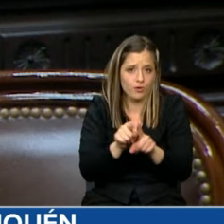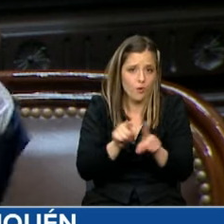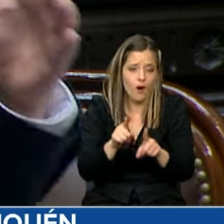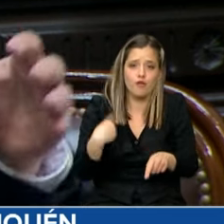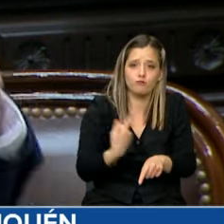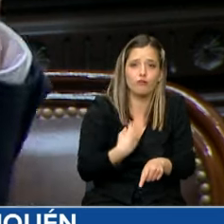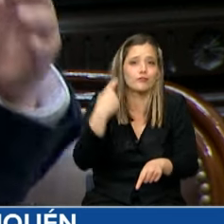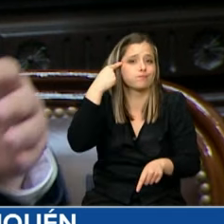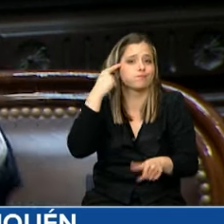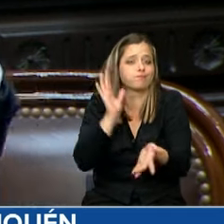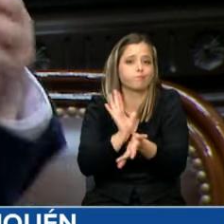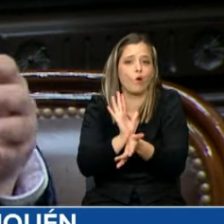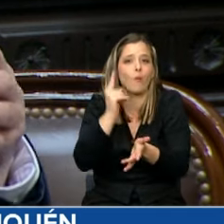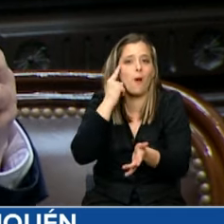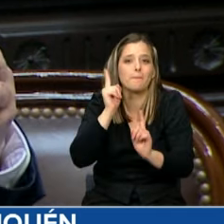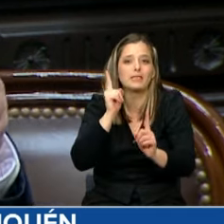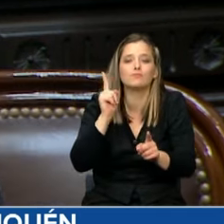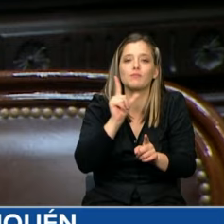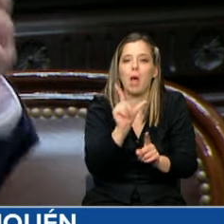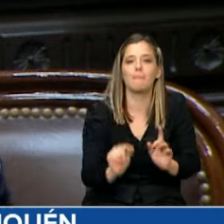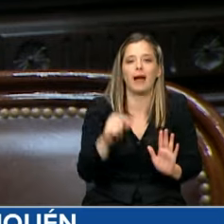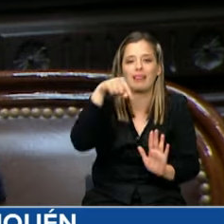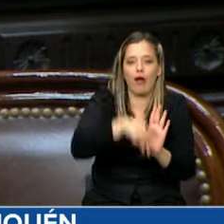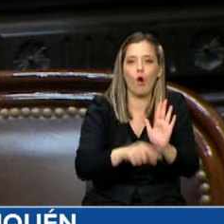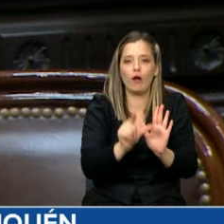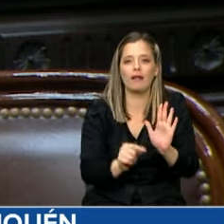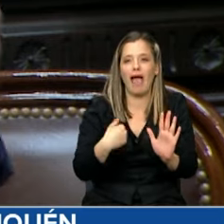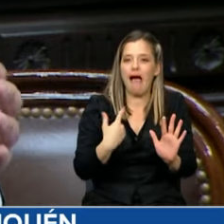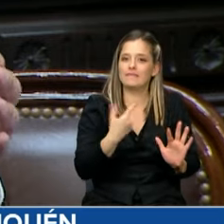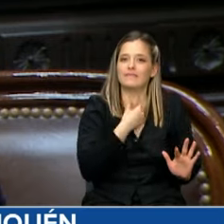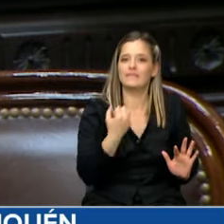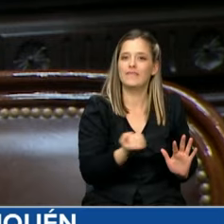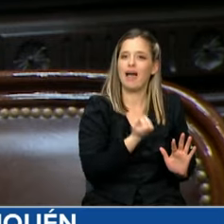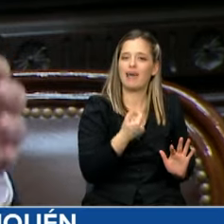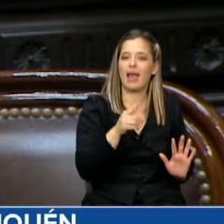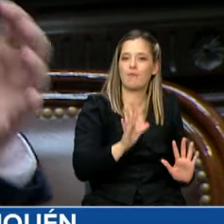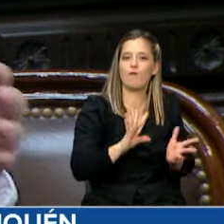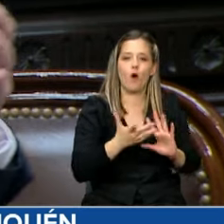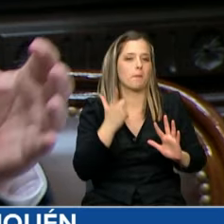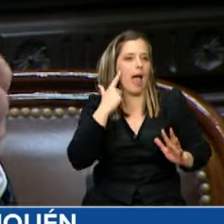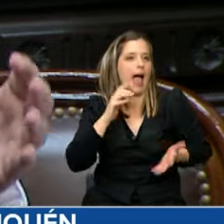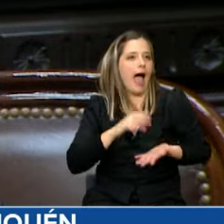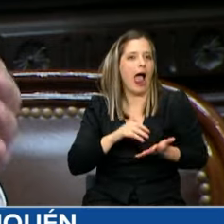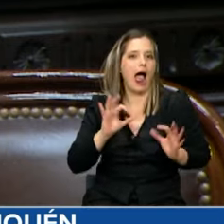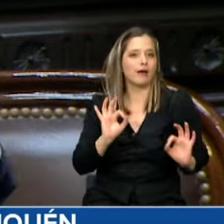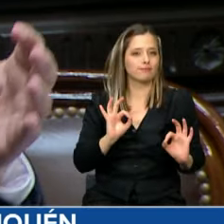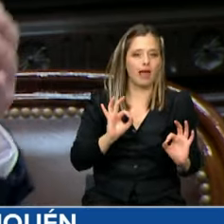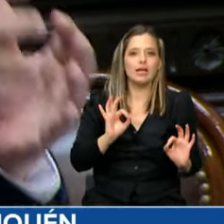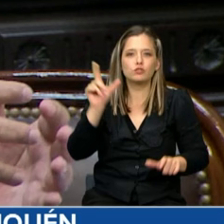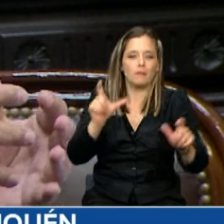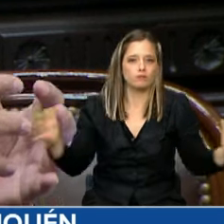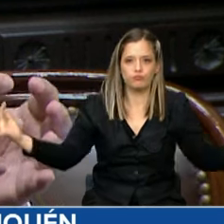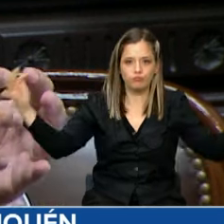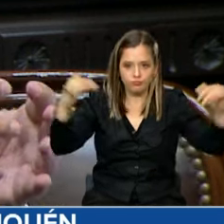esta expectativa que genera la Patagonia migra mucha población hacia la Patagonia y detrás de eso nosotros tenemos que dotar a la